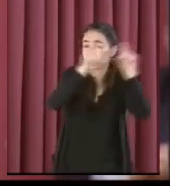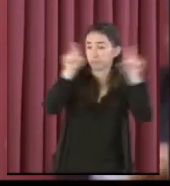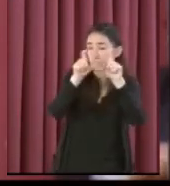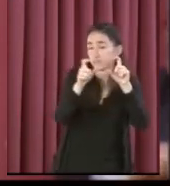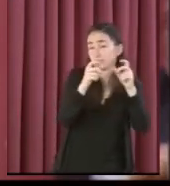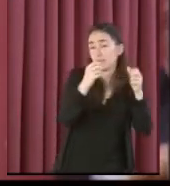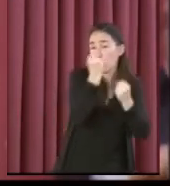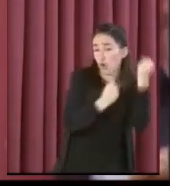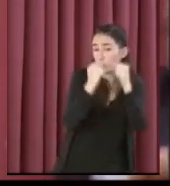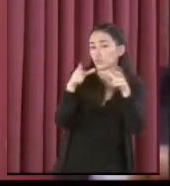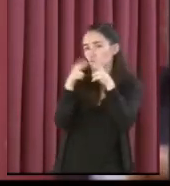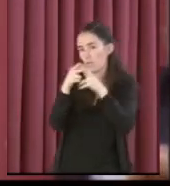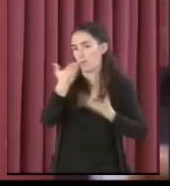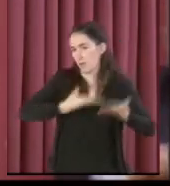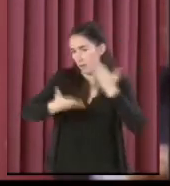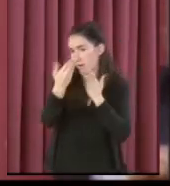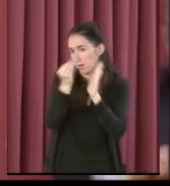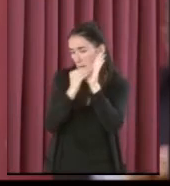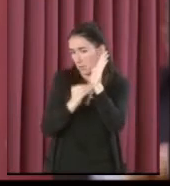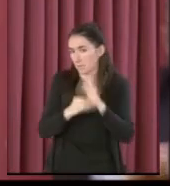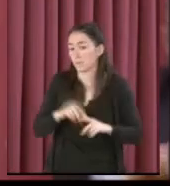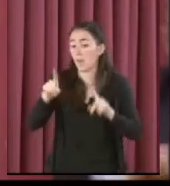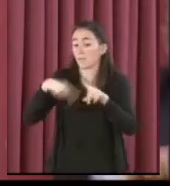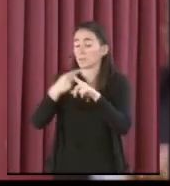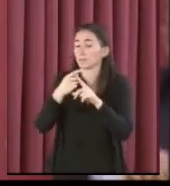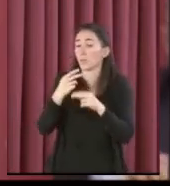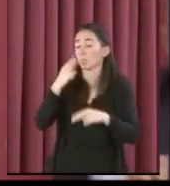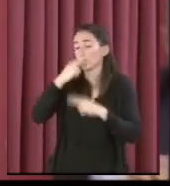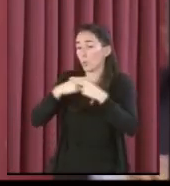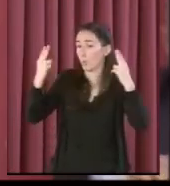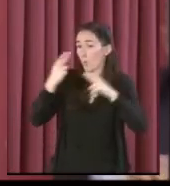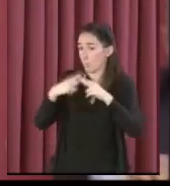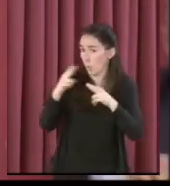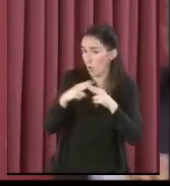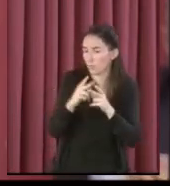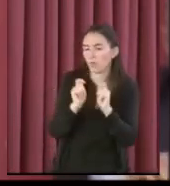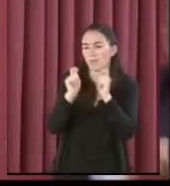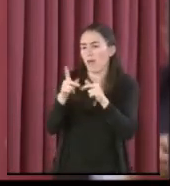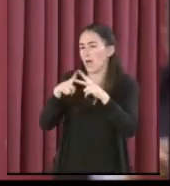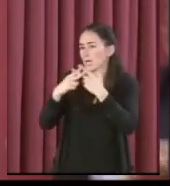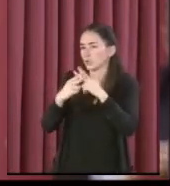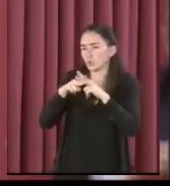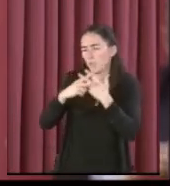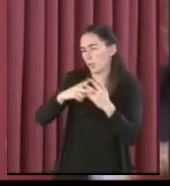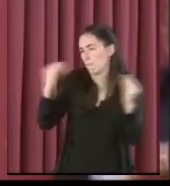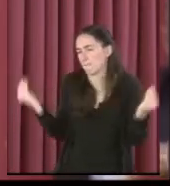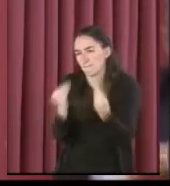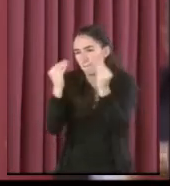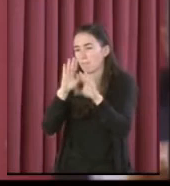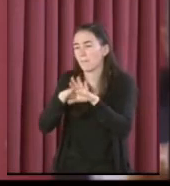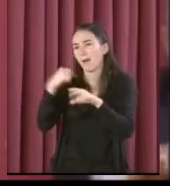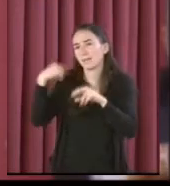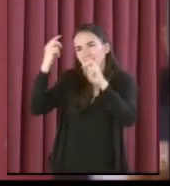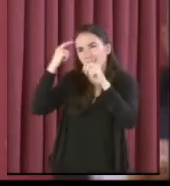y sociales. Y la evaluación de las políticas públicas, potenciando instrumentos que nos permitan conocer de primera mano el impacto